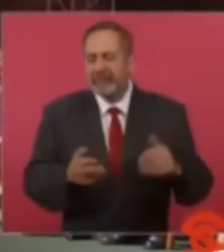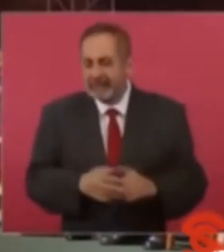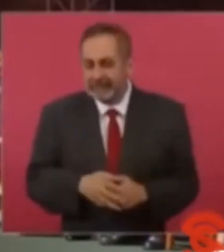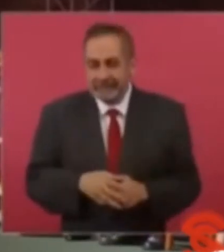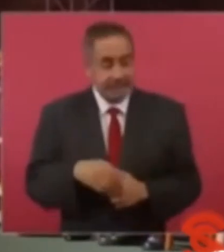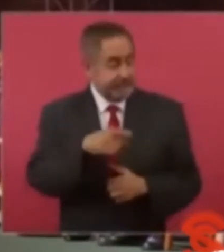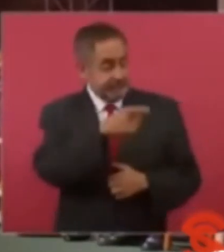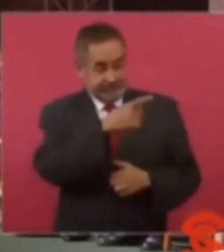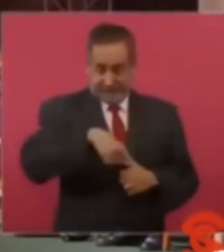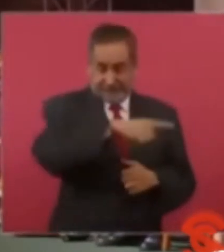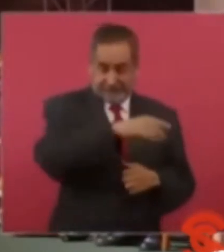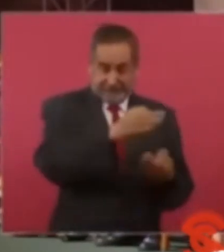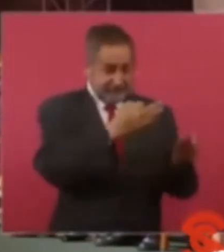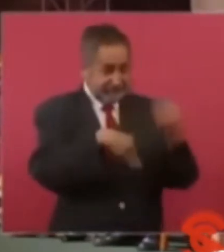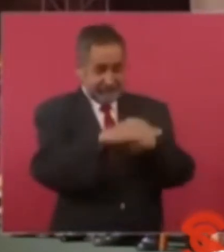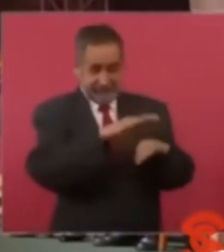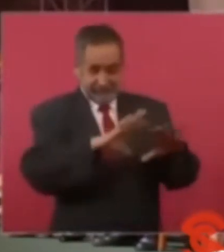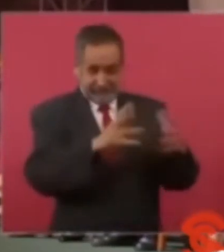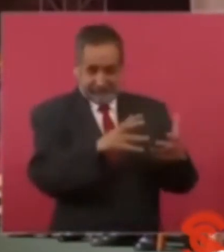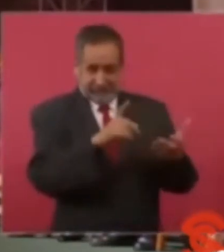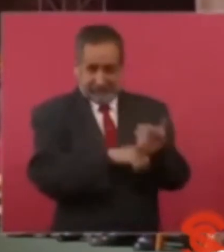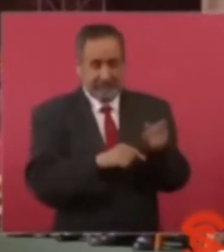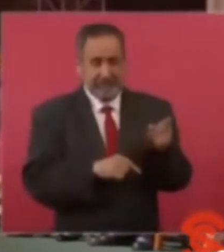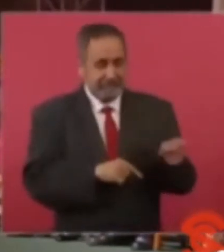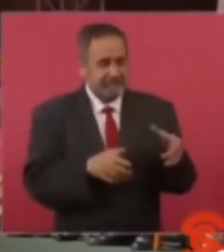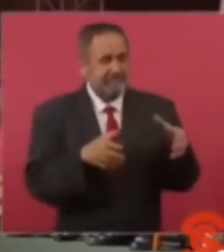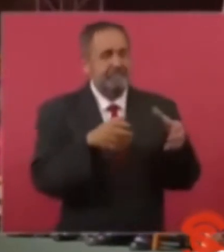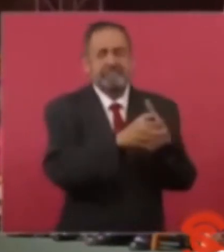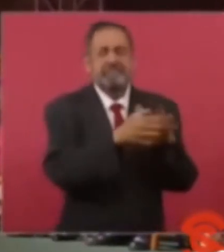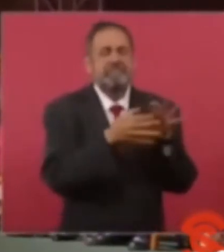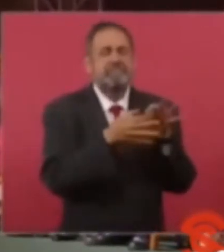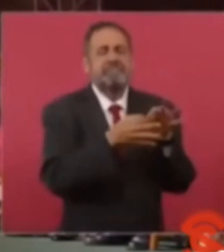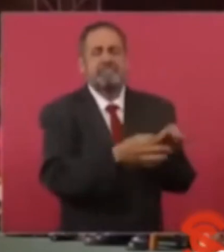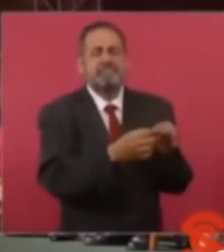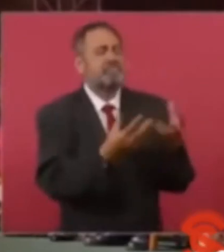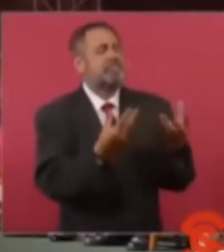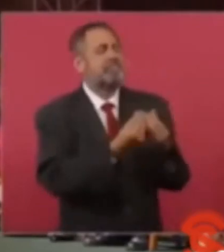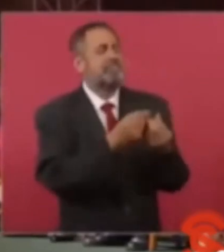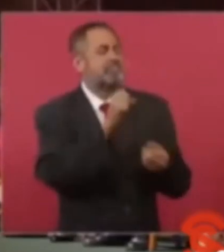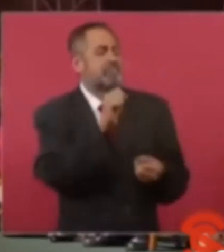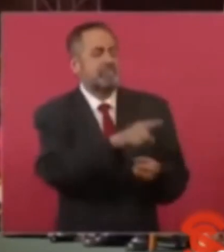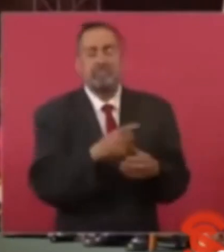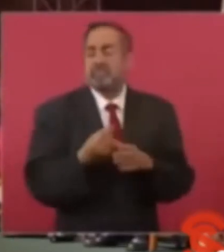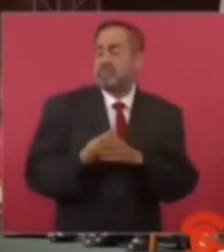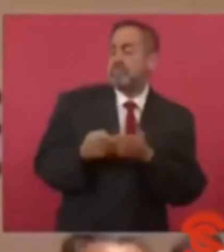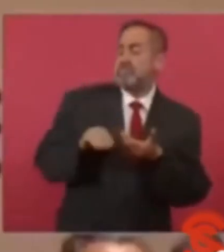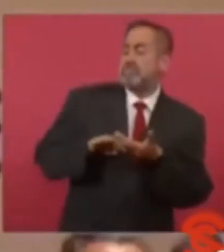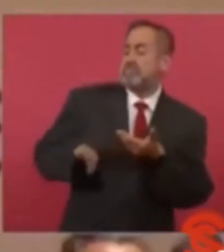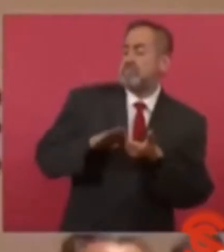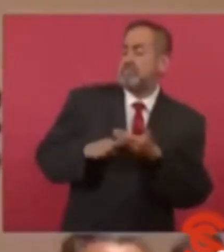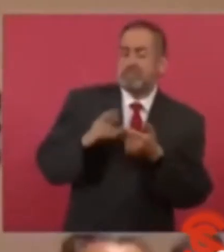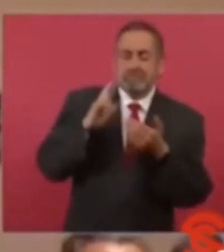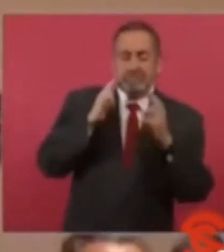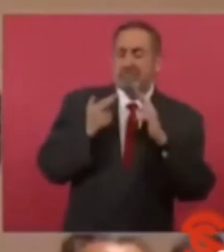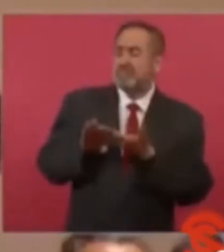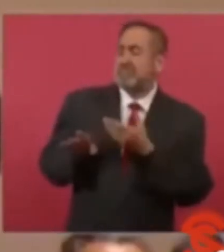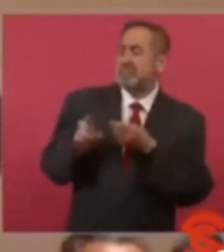Aunque a todos ellos los une el clasismo y el